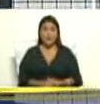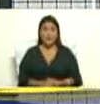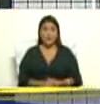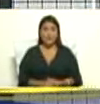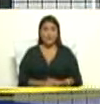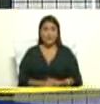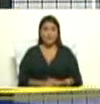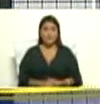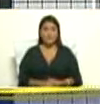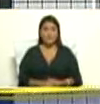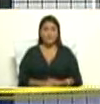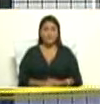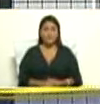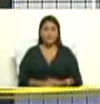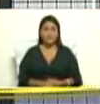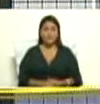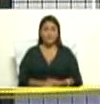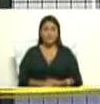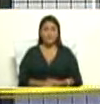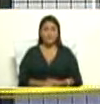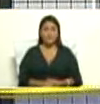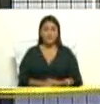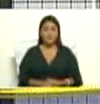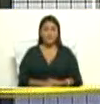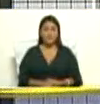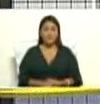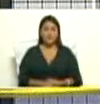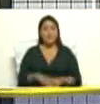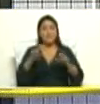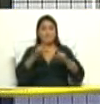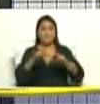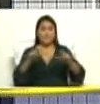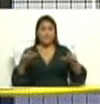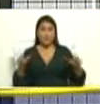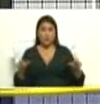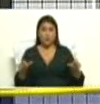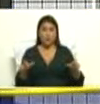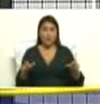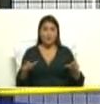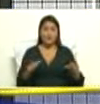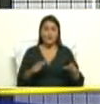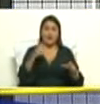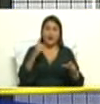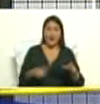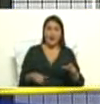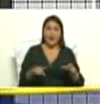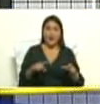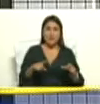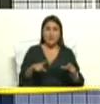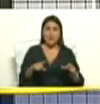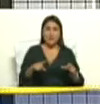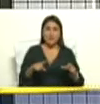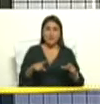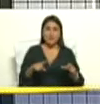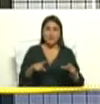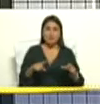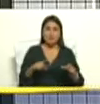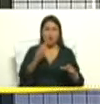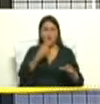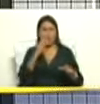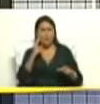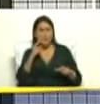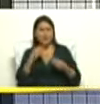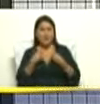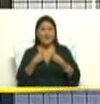jefaturas o cargos aquellos y aquellas que tengamos un compromiso de